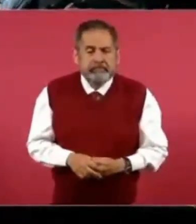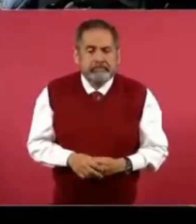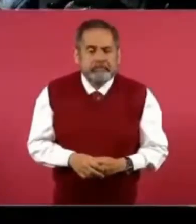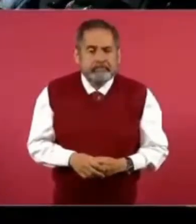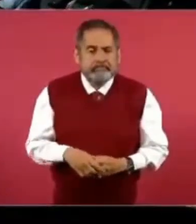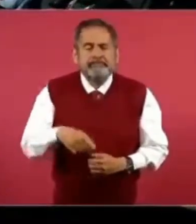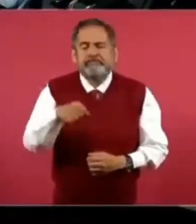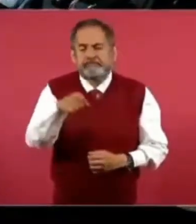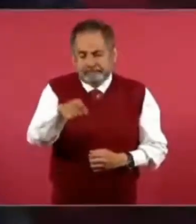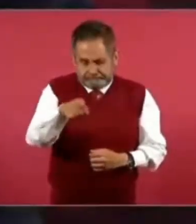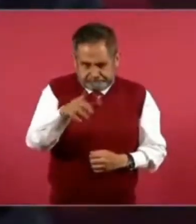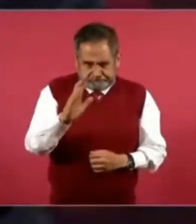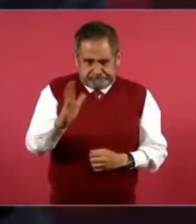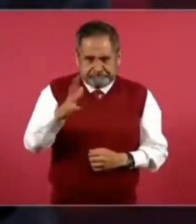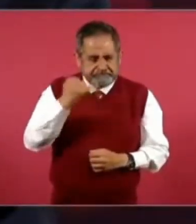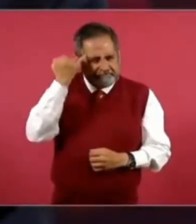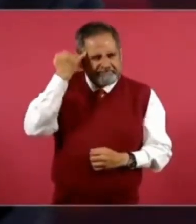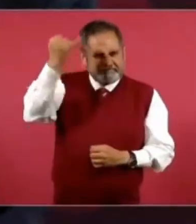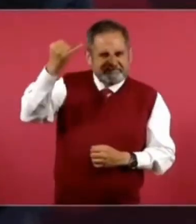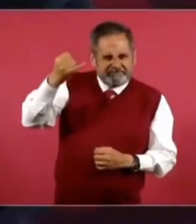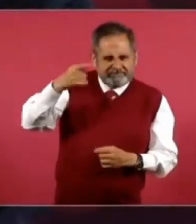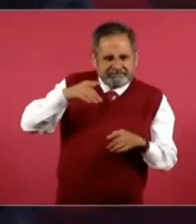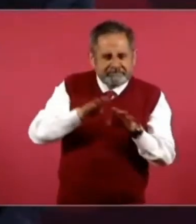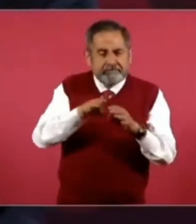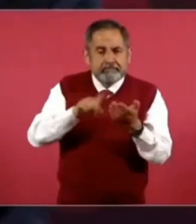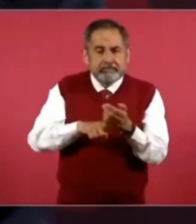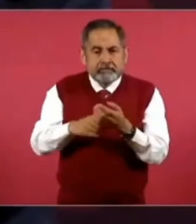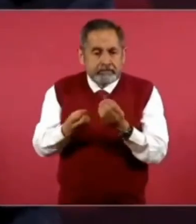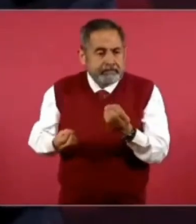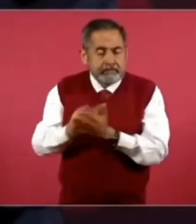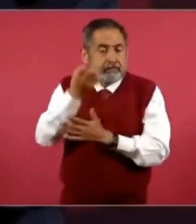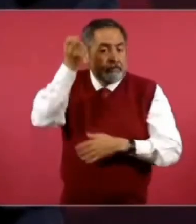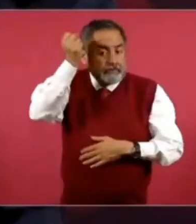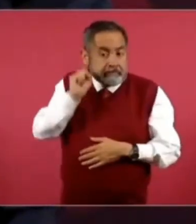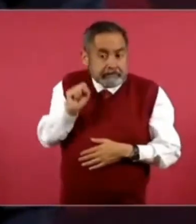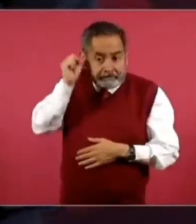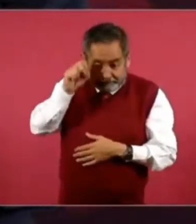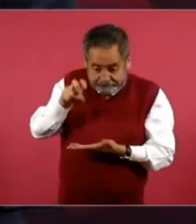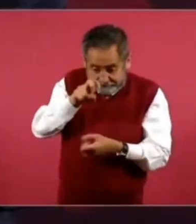Ya hay hipótesis de que salió de Sinaloa,